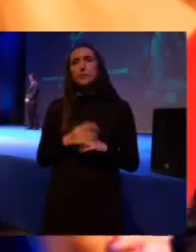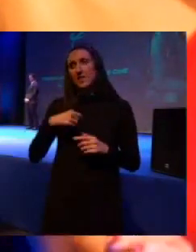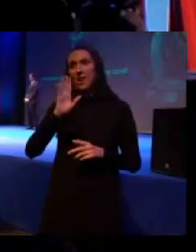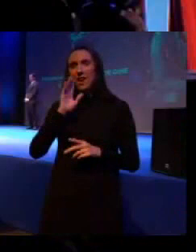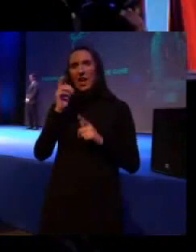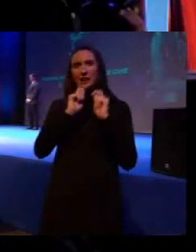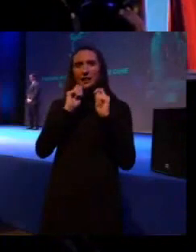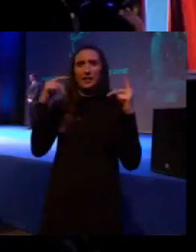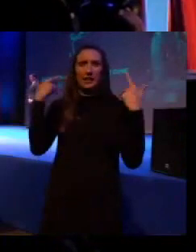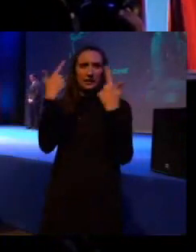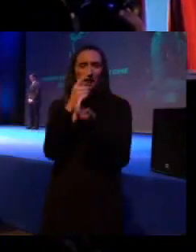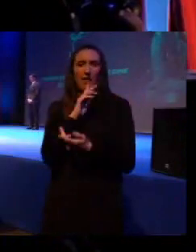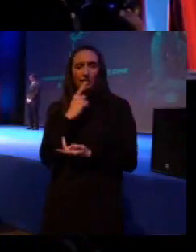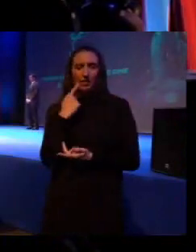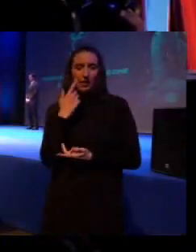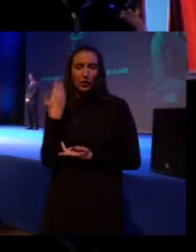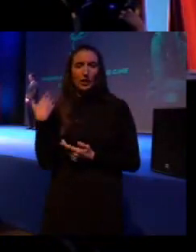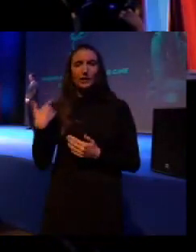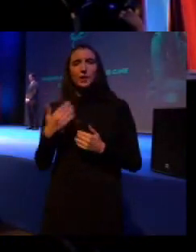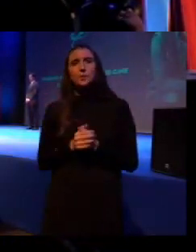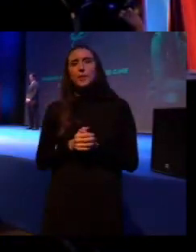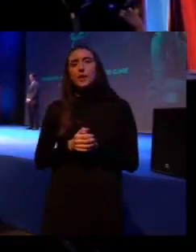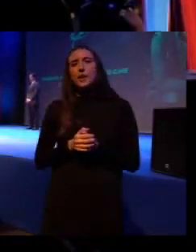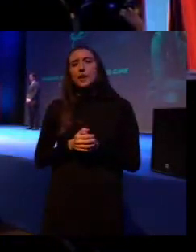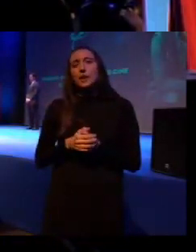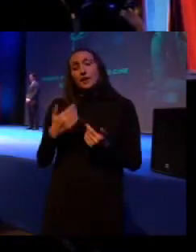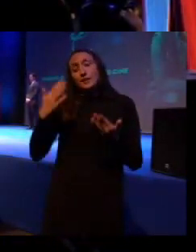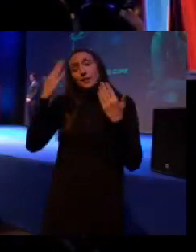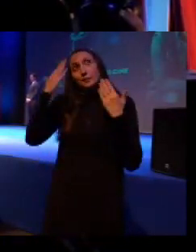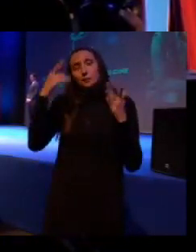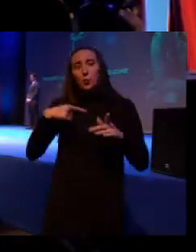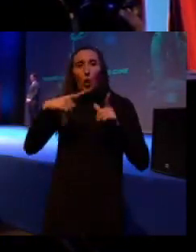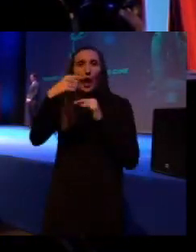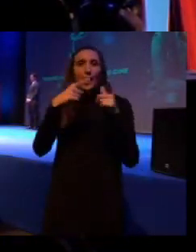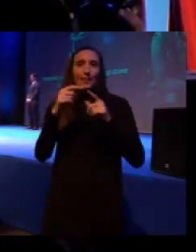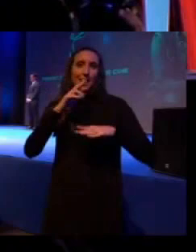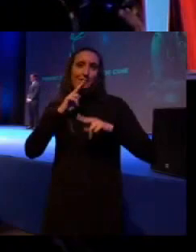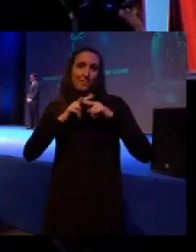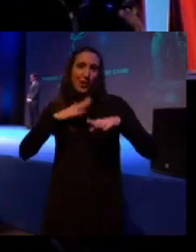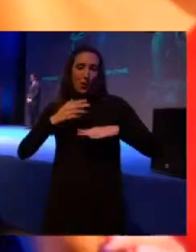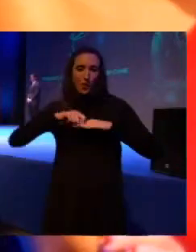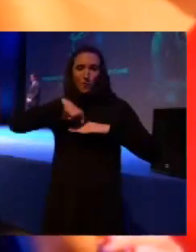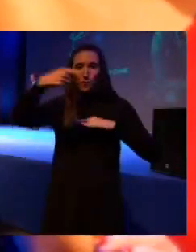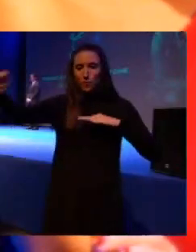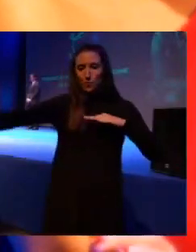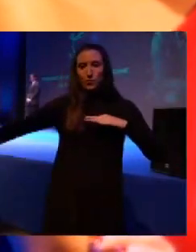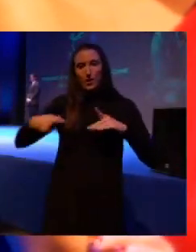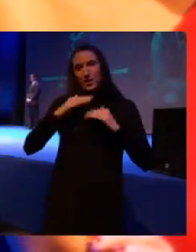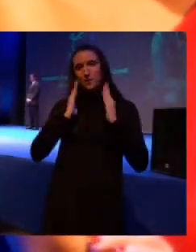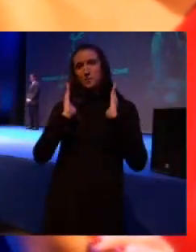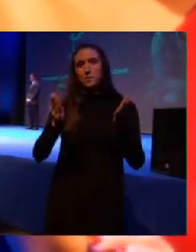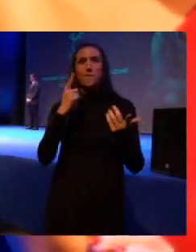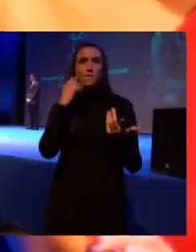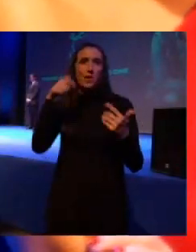prensa muchísimo, cuando he tenido el grandísimo honor de destapar esa estrella con mi nombre en el Paseo de la Fama de Almería, lo